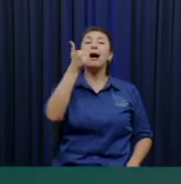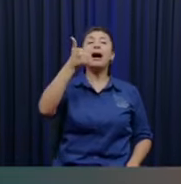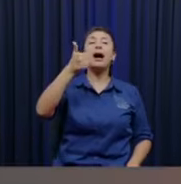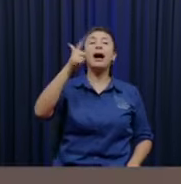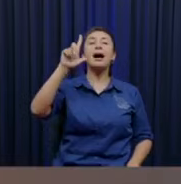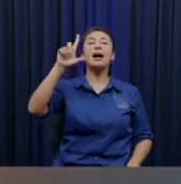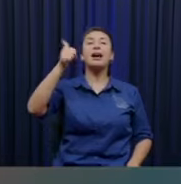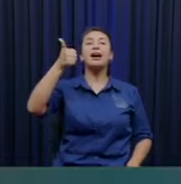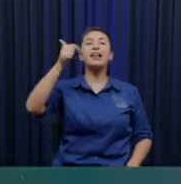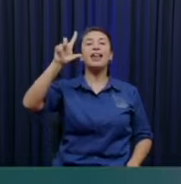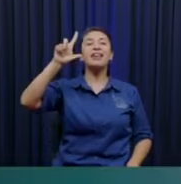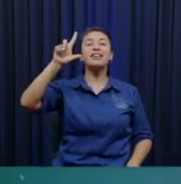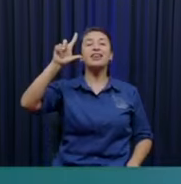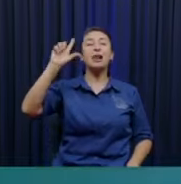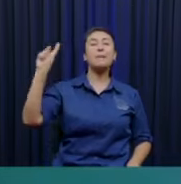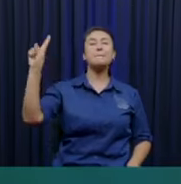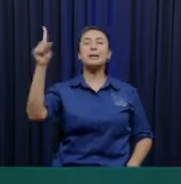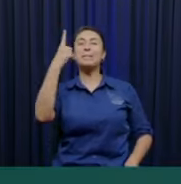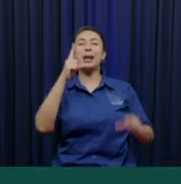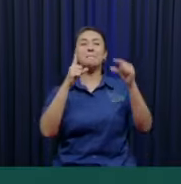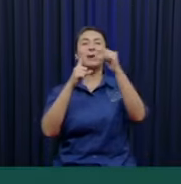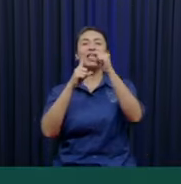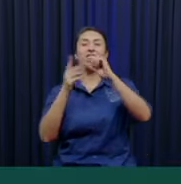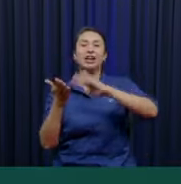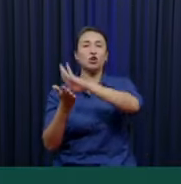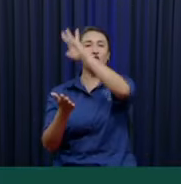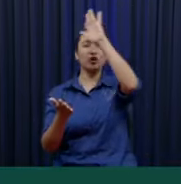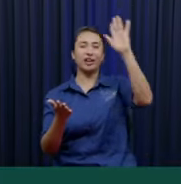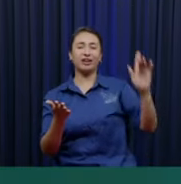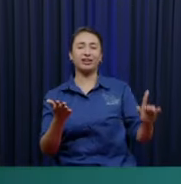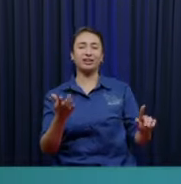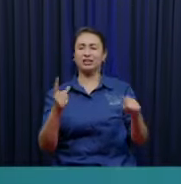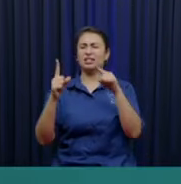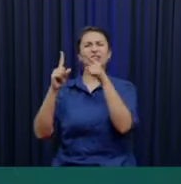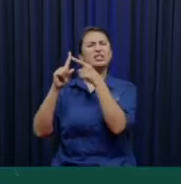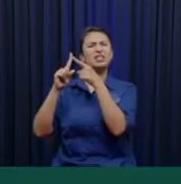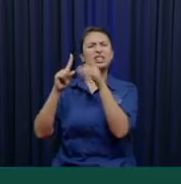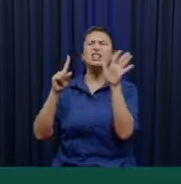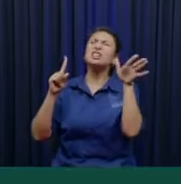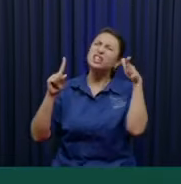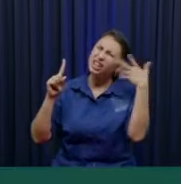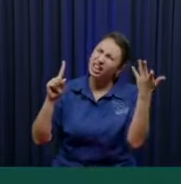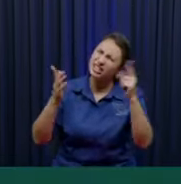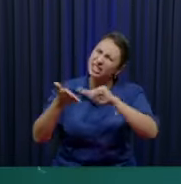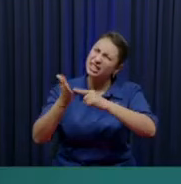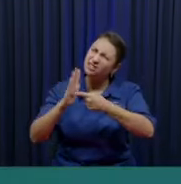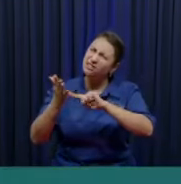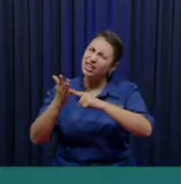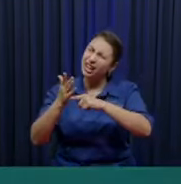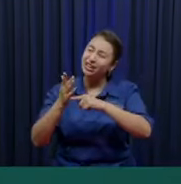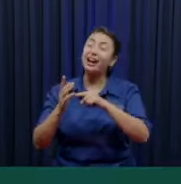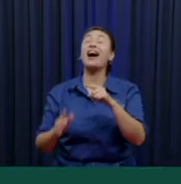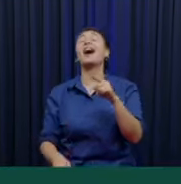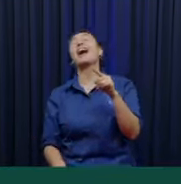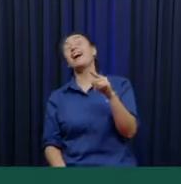de sus principales significados es alabar, el cual aparece 117